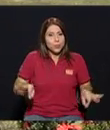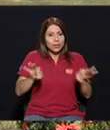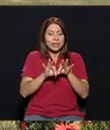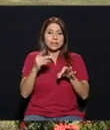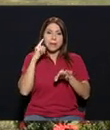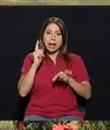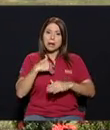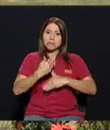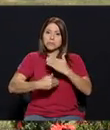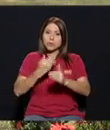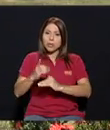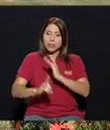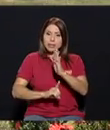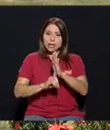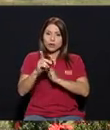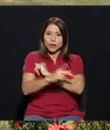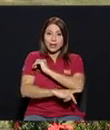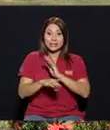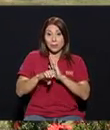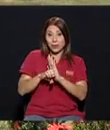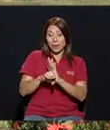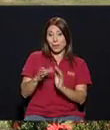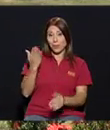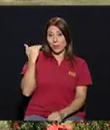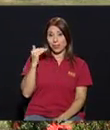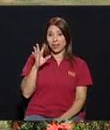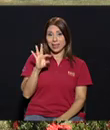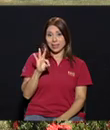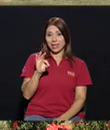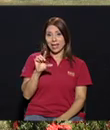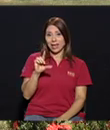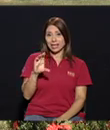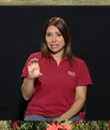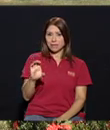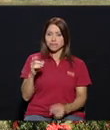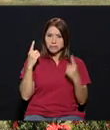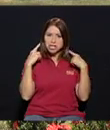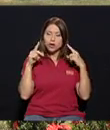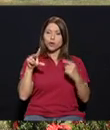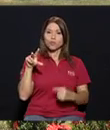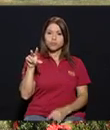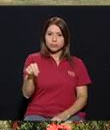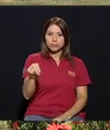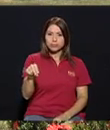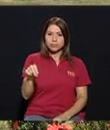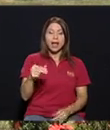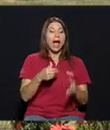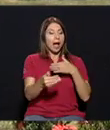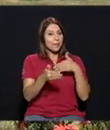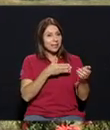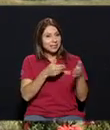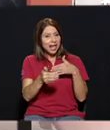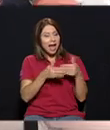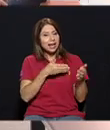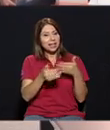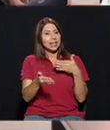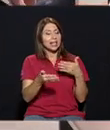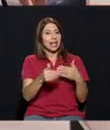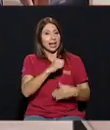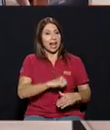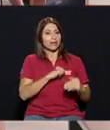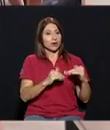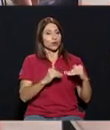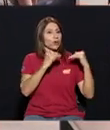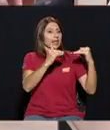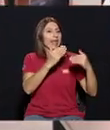desarrollo del país, como por ejemplo en el TLC, que se logró tener una posición contundente del no, a pesar de la posición en ese momento de